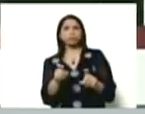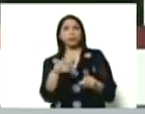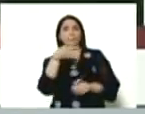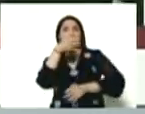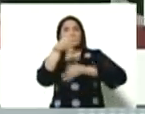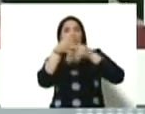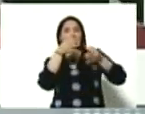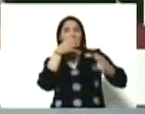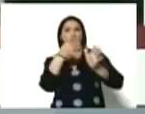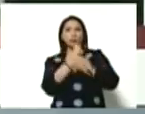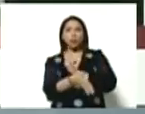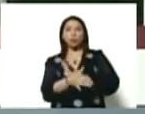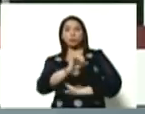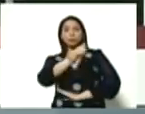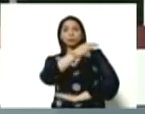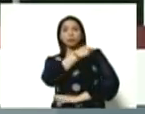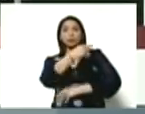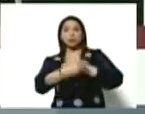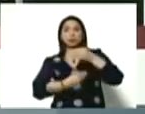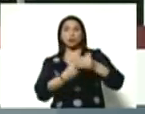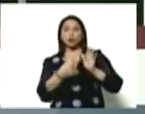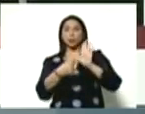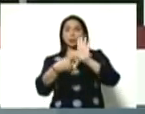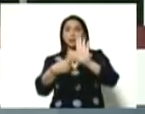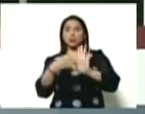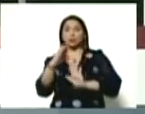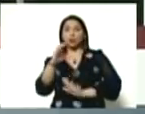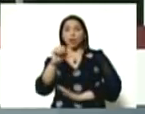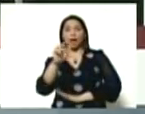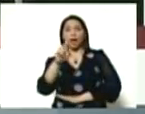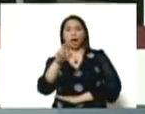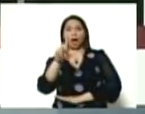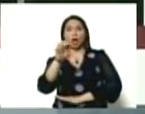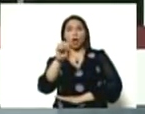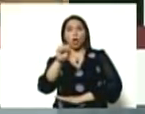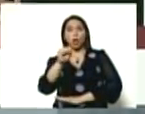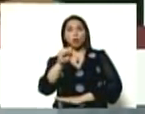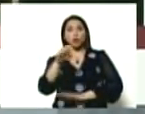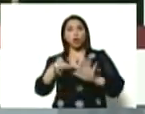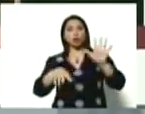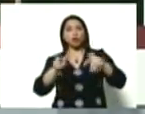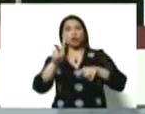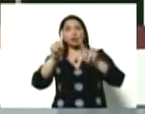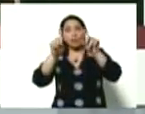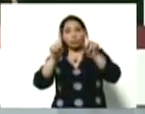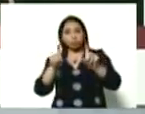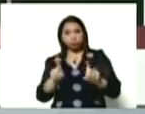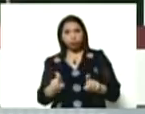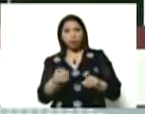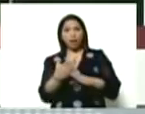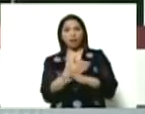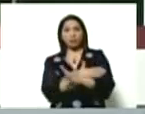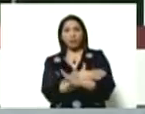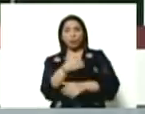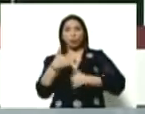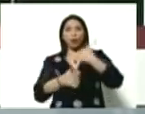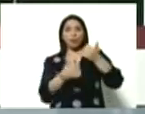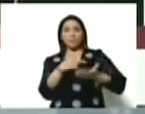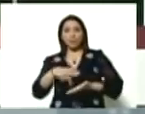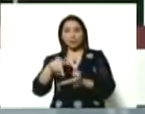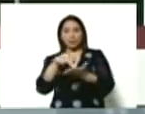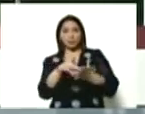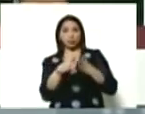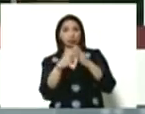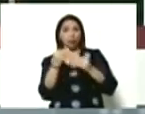explicaban el rector que hizo la presentación, Carlos Quintero, que bueno, son 12 auditorías previas en las cuales participan bueno,